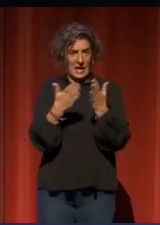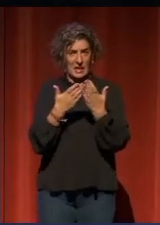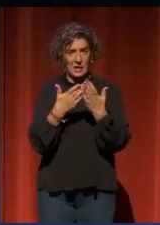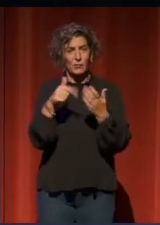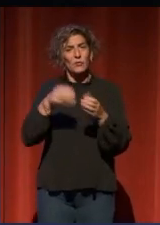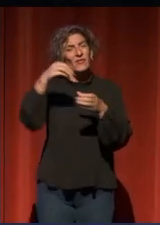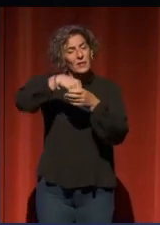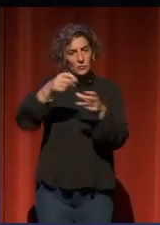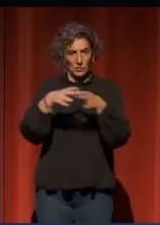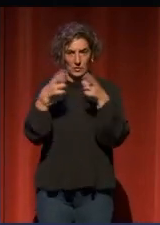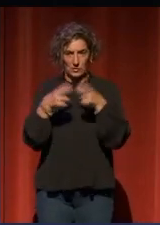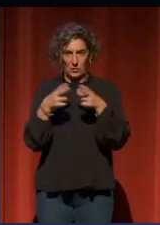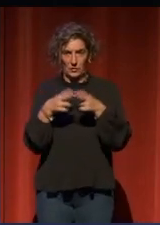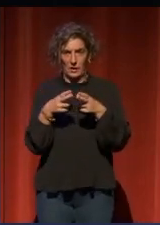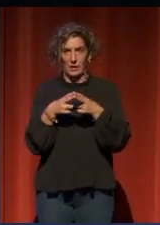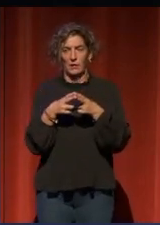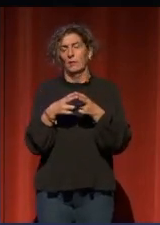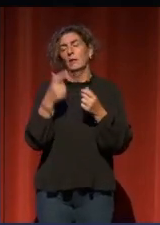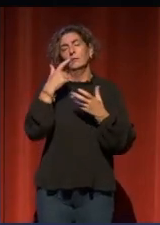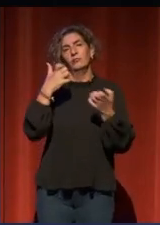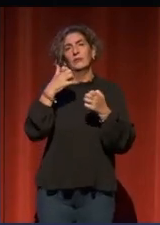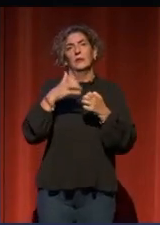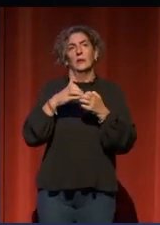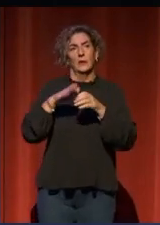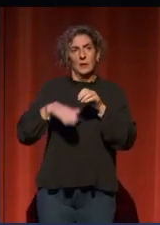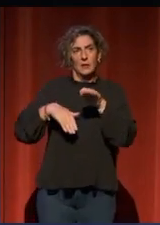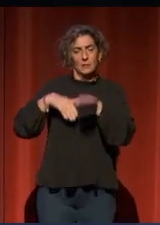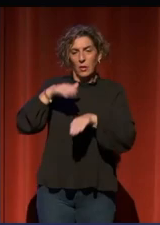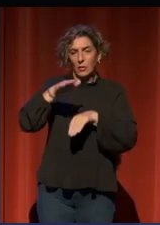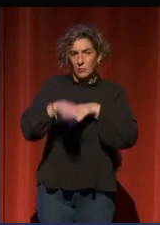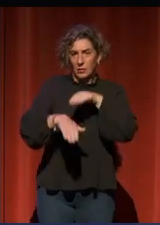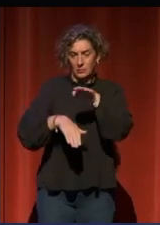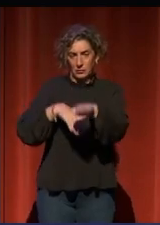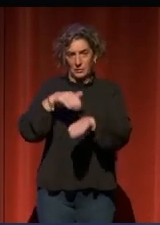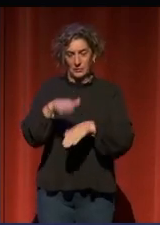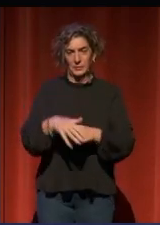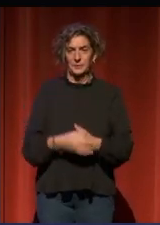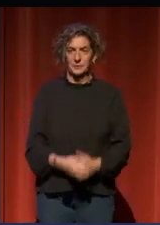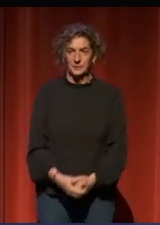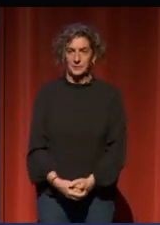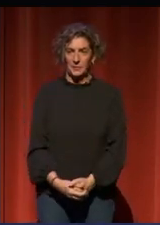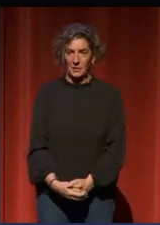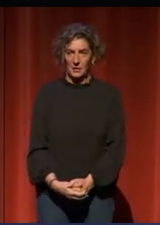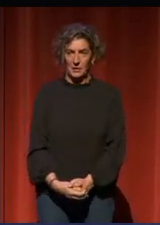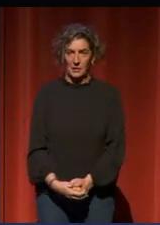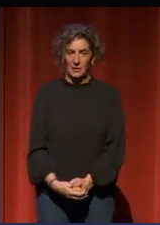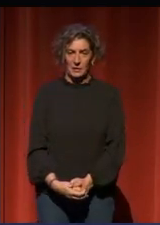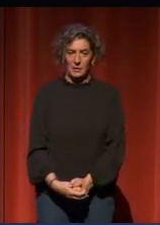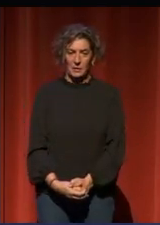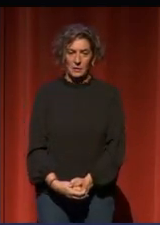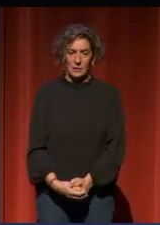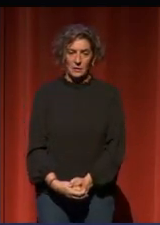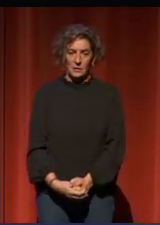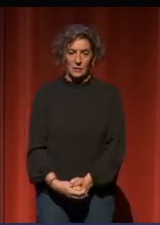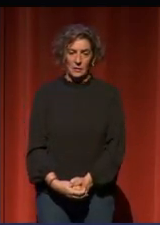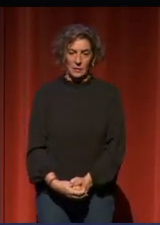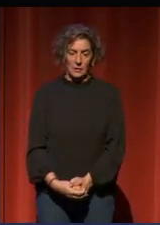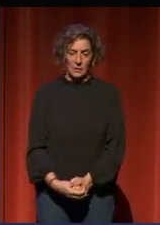los agigantados pasos de la ignorancia. Si deseo